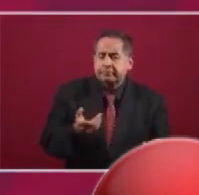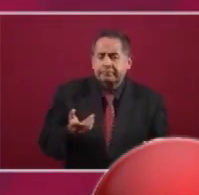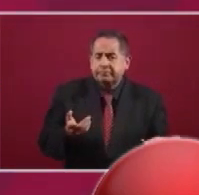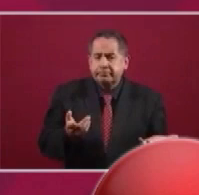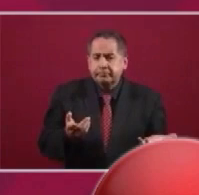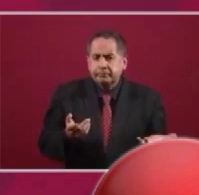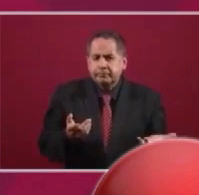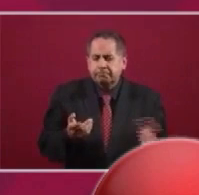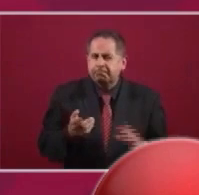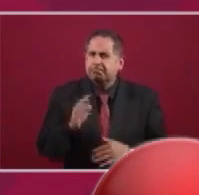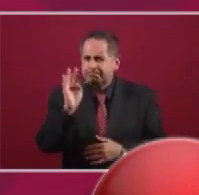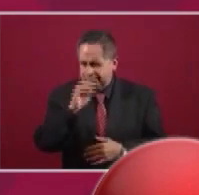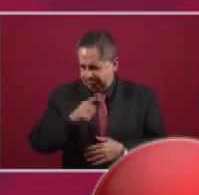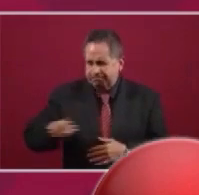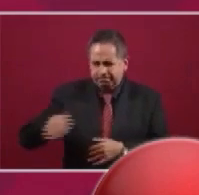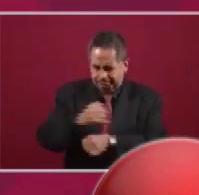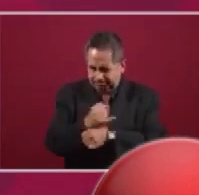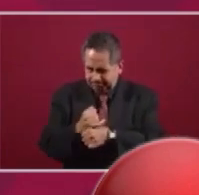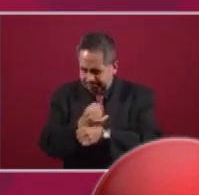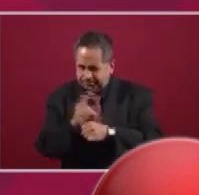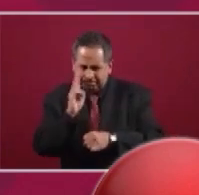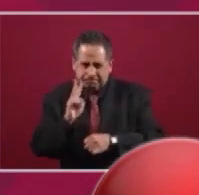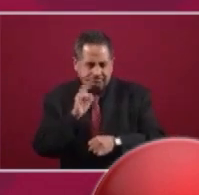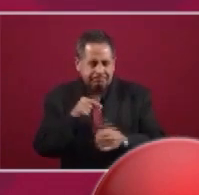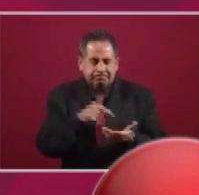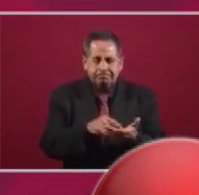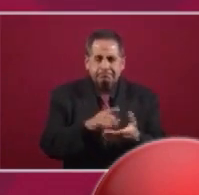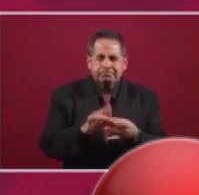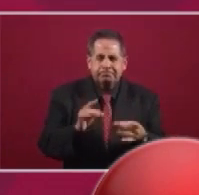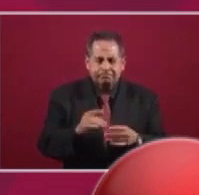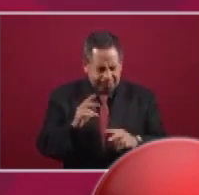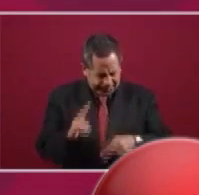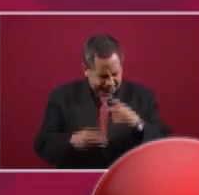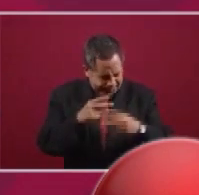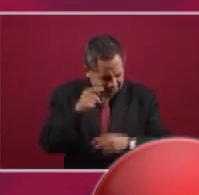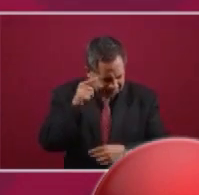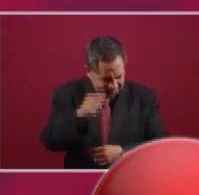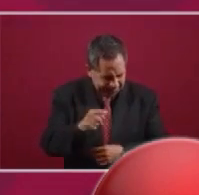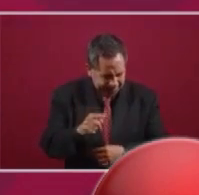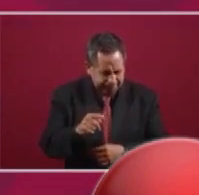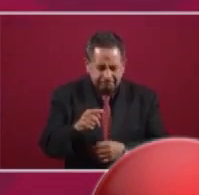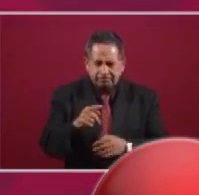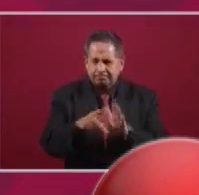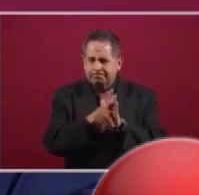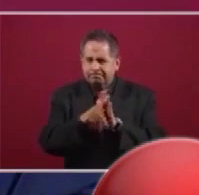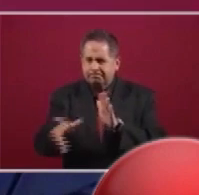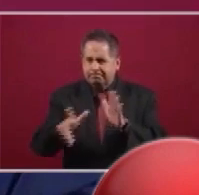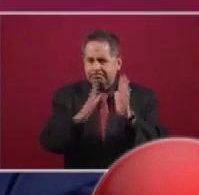Sería bueno hacer la investigación, hay que ir a la hemeroteca.